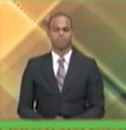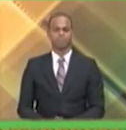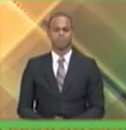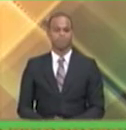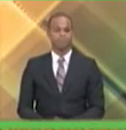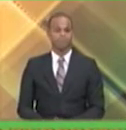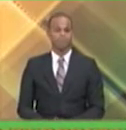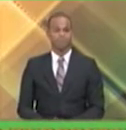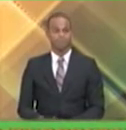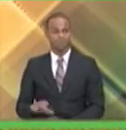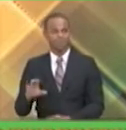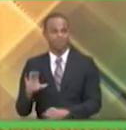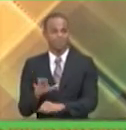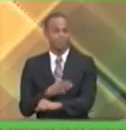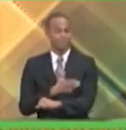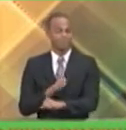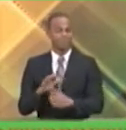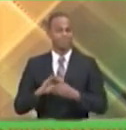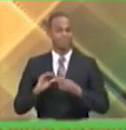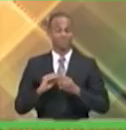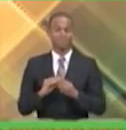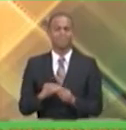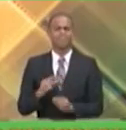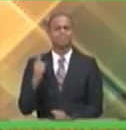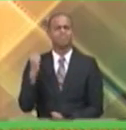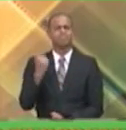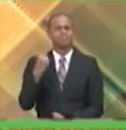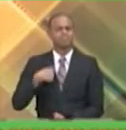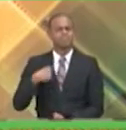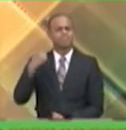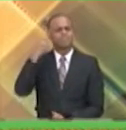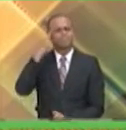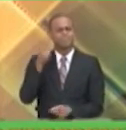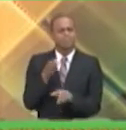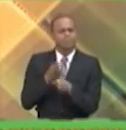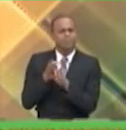claramente, sé que has sido siempre fiel.